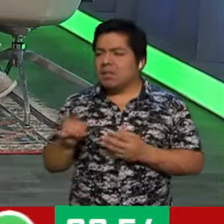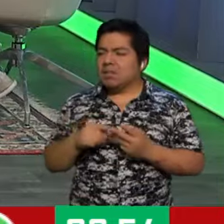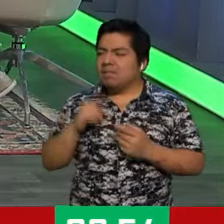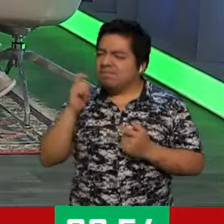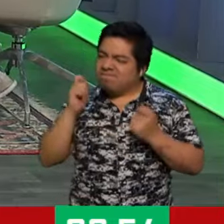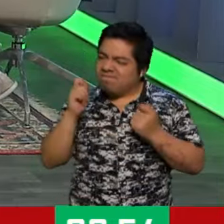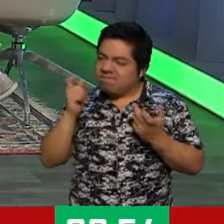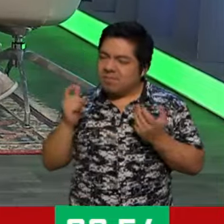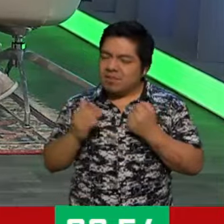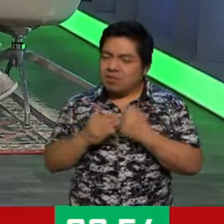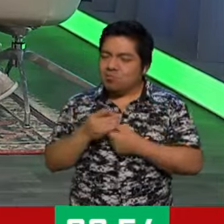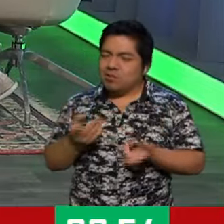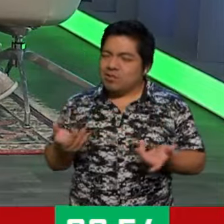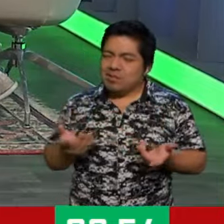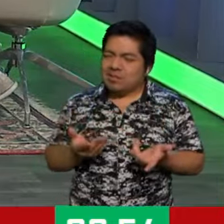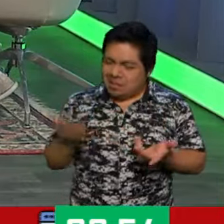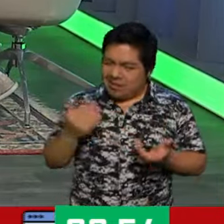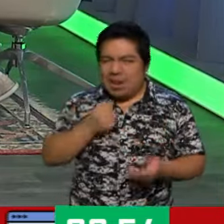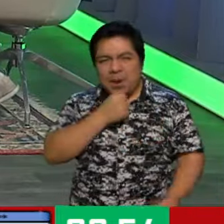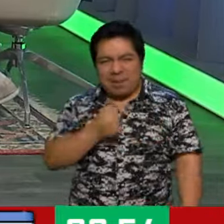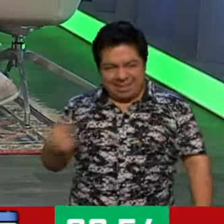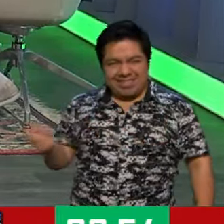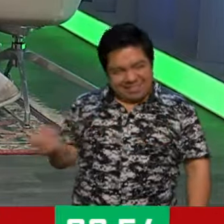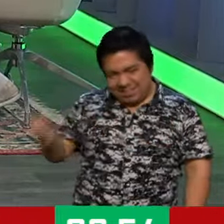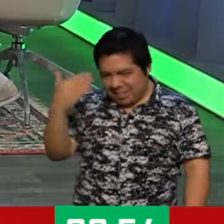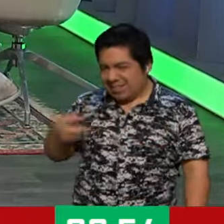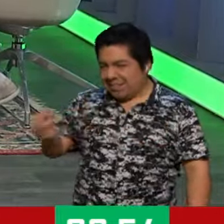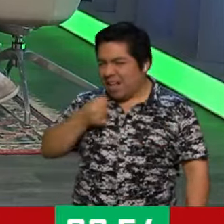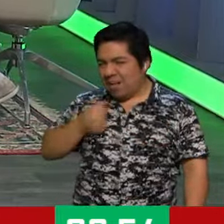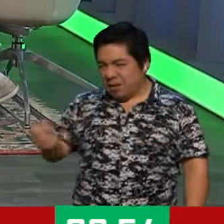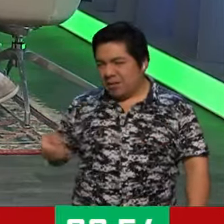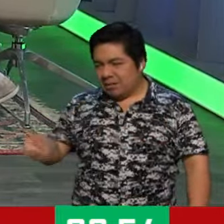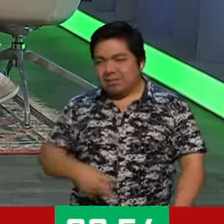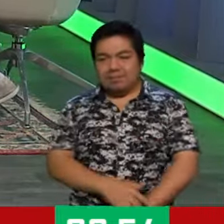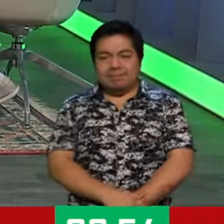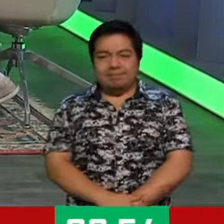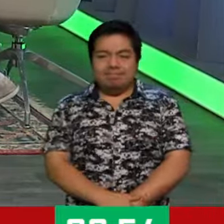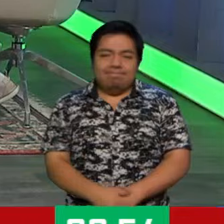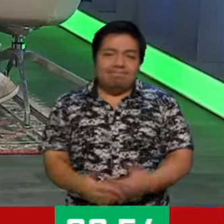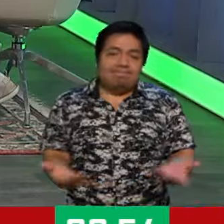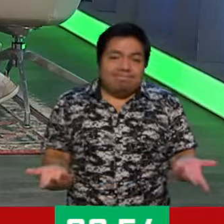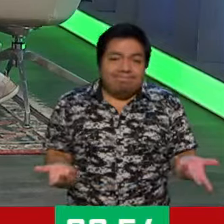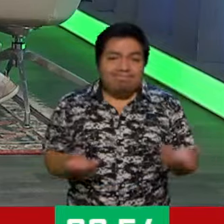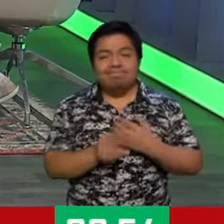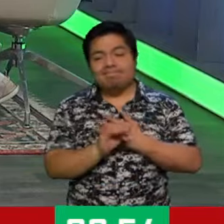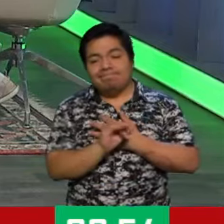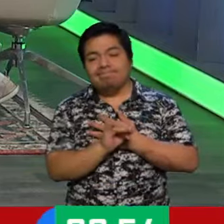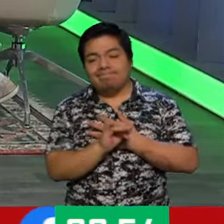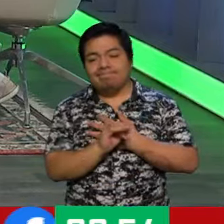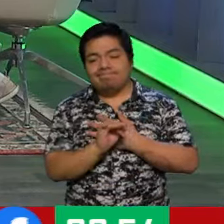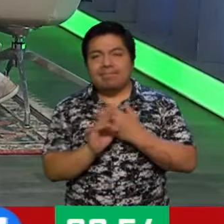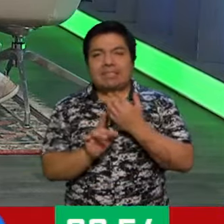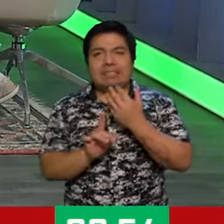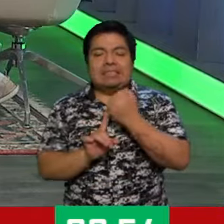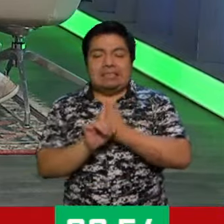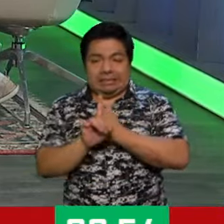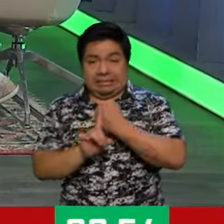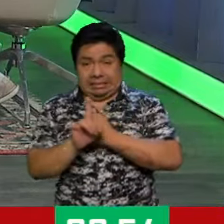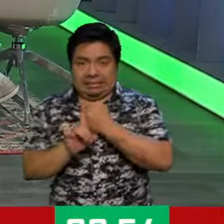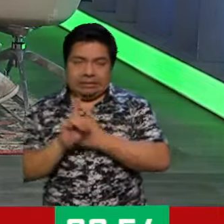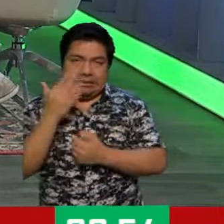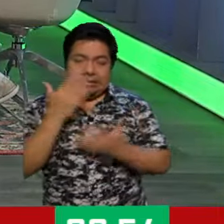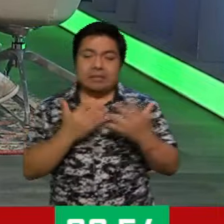cara, compañero? No, préstale el micro. Sí, ya me imaginé. Bueno, pues sí, en realidad sí. Yo creo que lo más complicado de